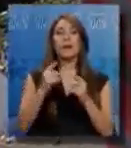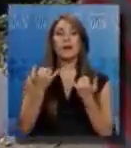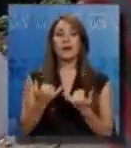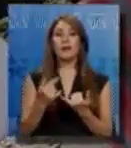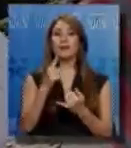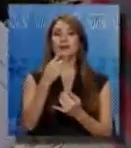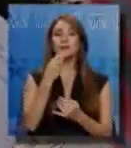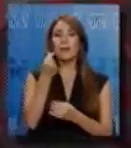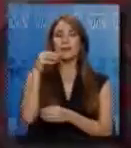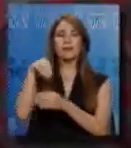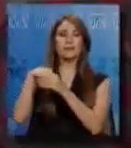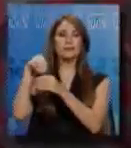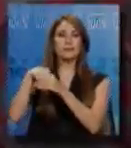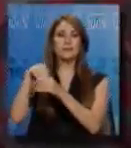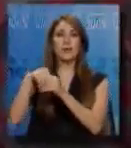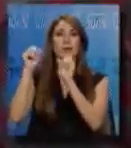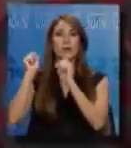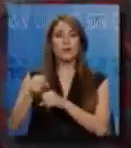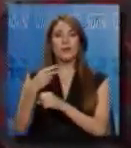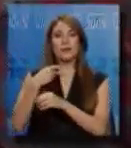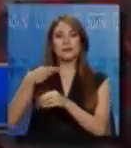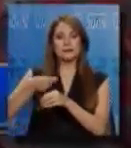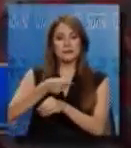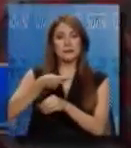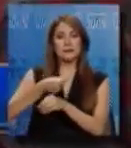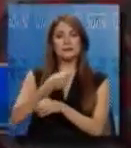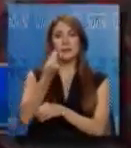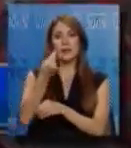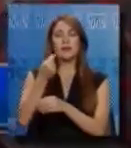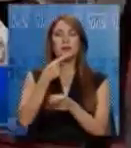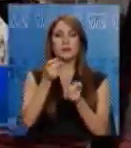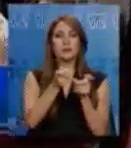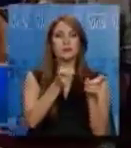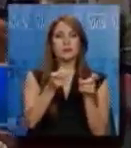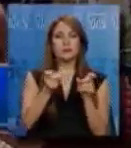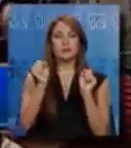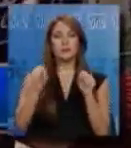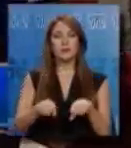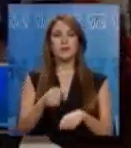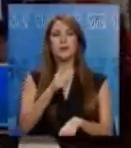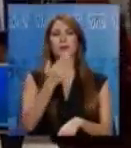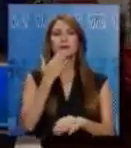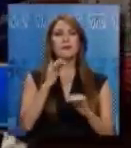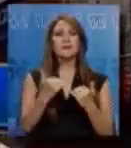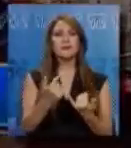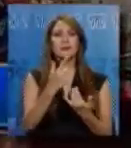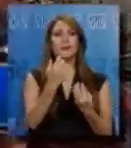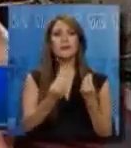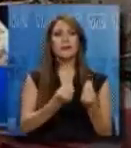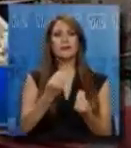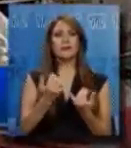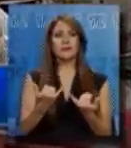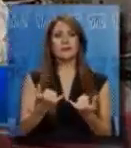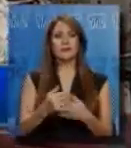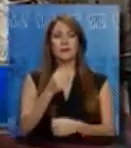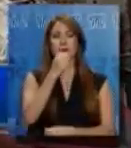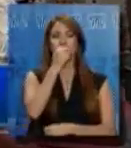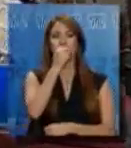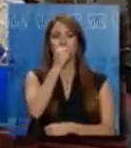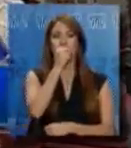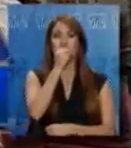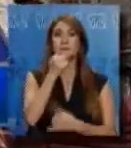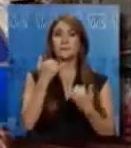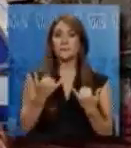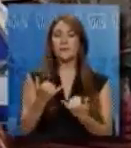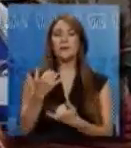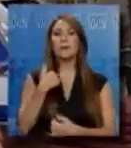tenía acumulados le permitieron solventar parte de las necesidades de su hogar. ¿Cómo hace de momento para tratar de solventar las necesidades? Ahorita es por el